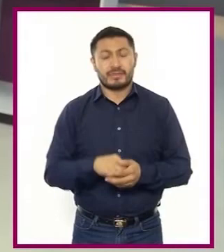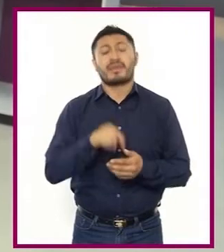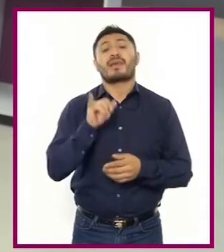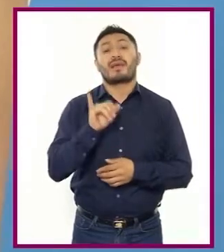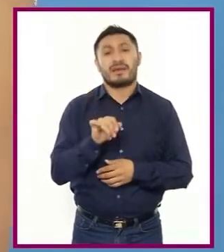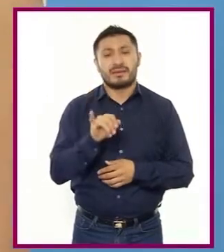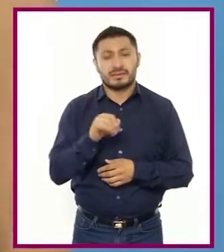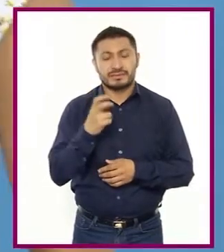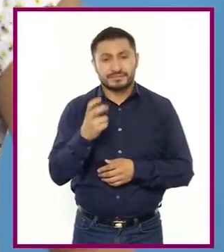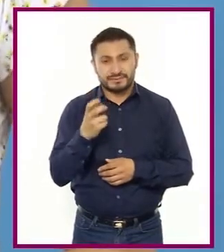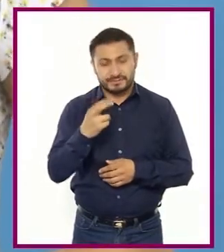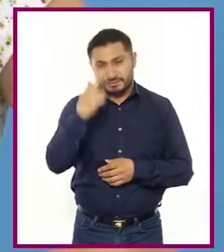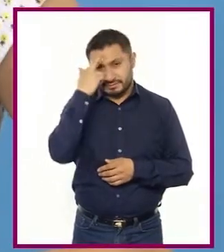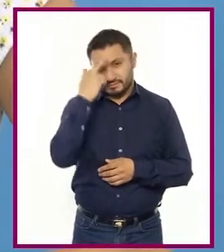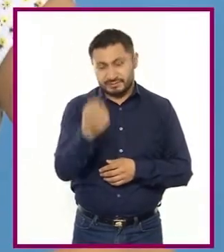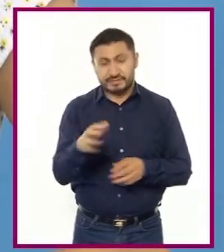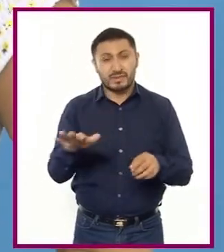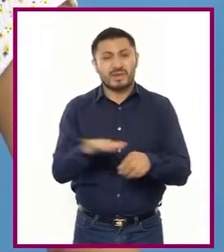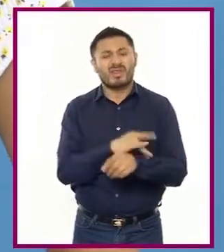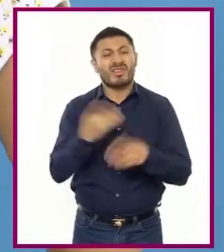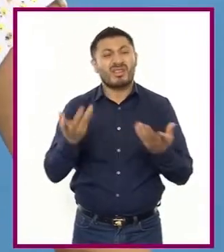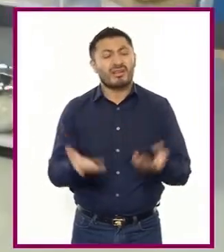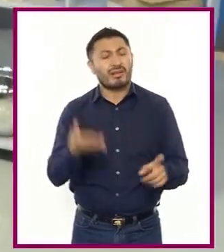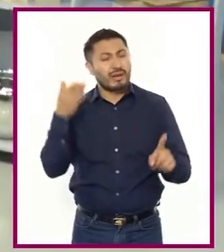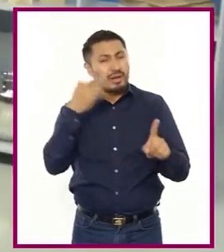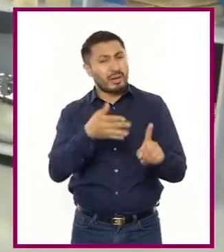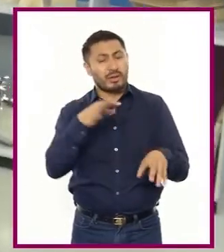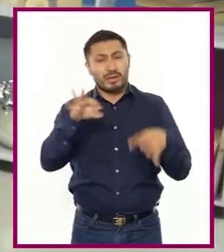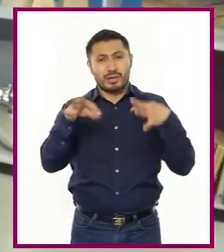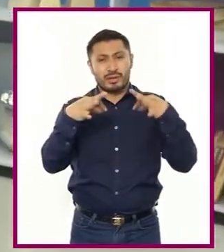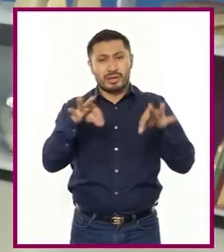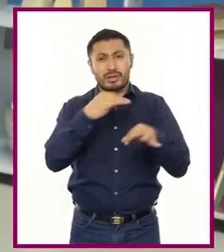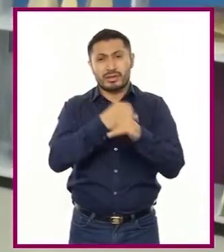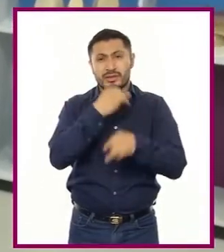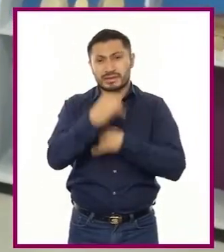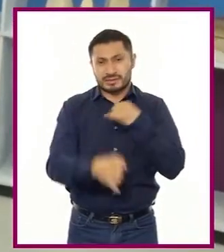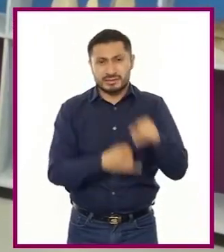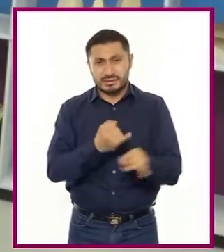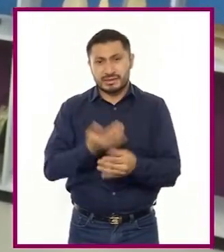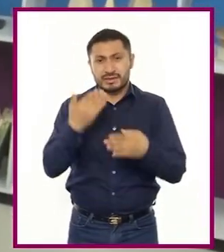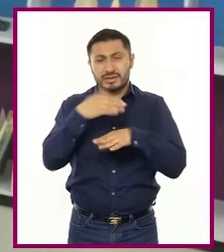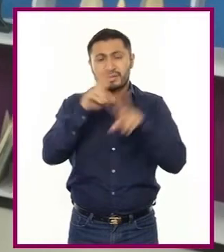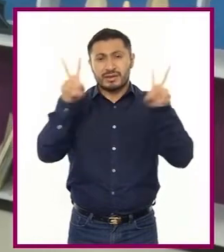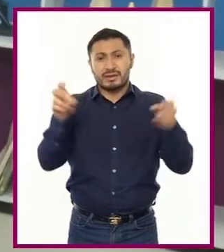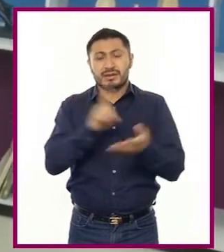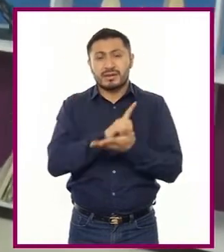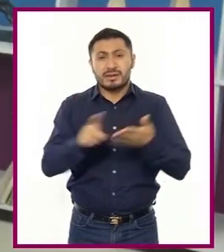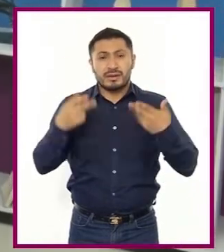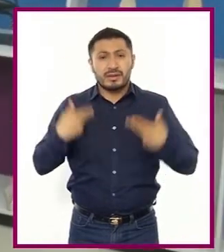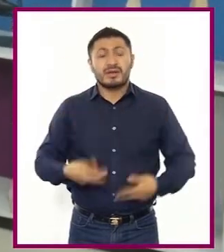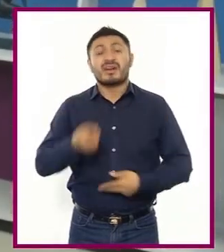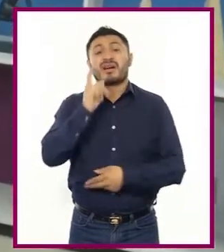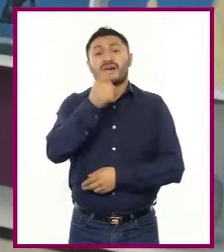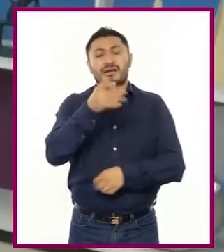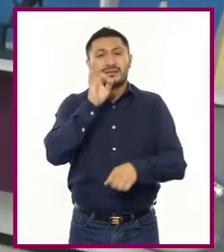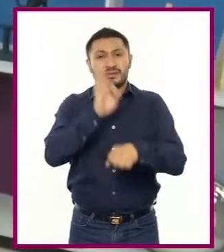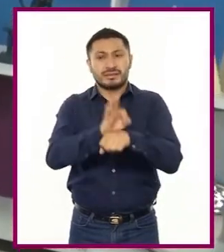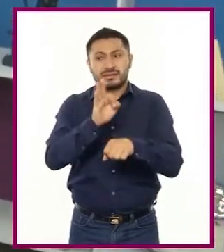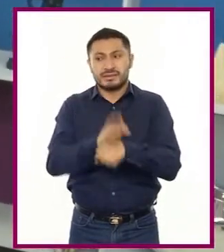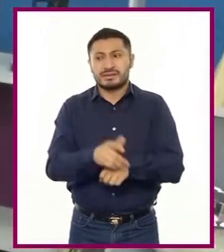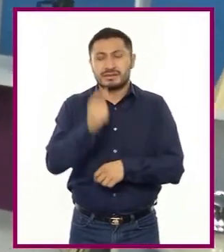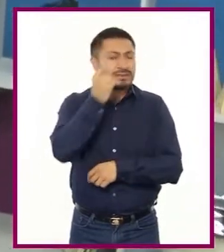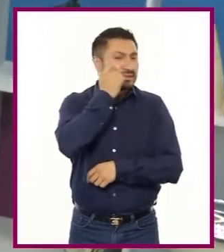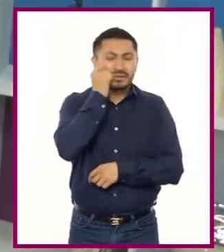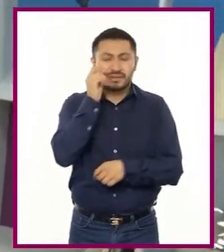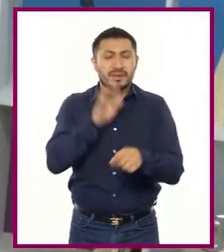razón, porque el propósito de los tratados internacionales en materia de derechos humanos es protegerlos, sin importar